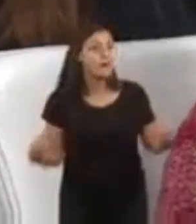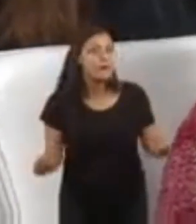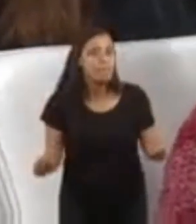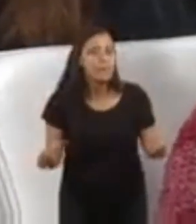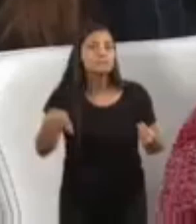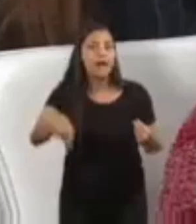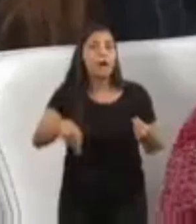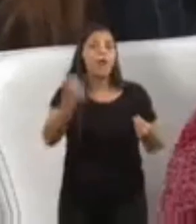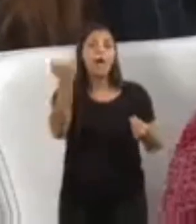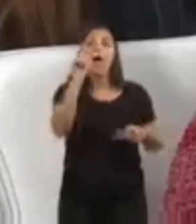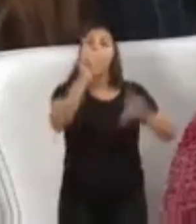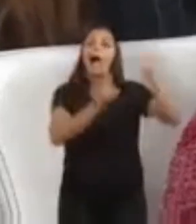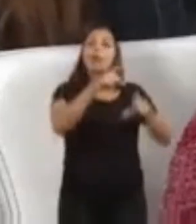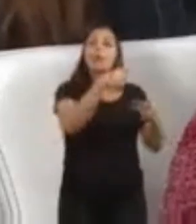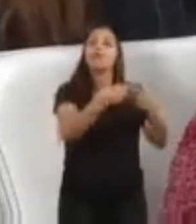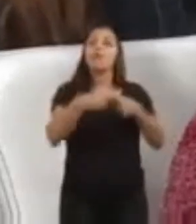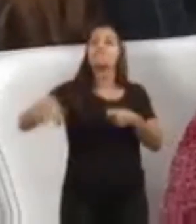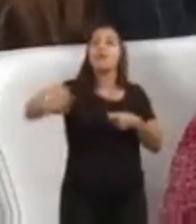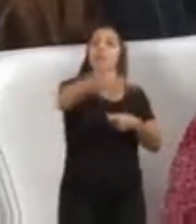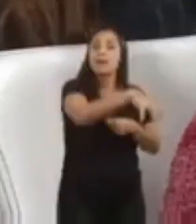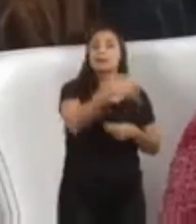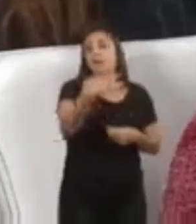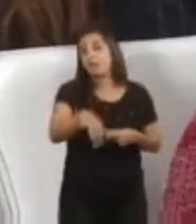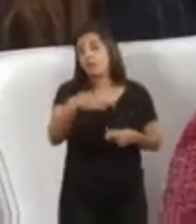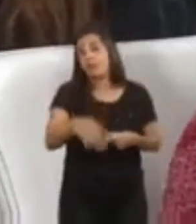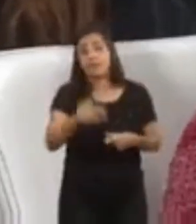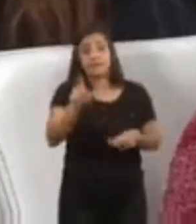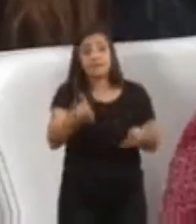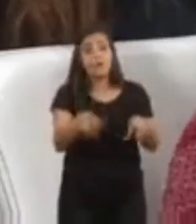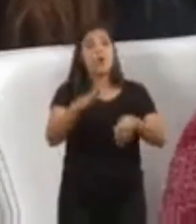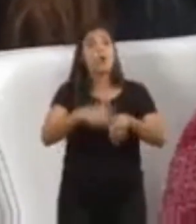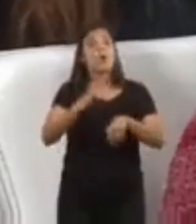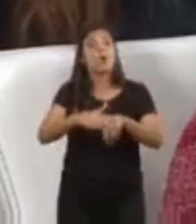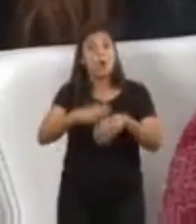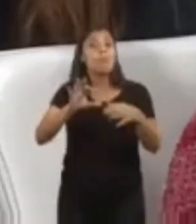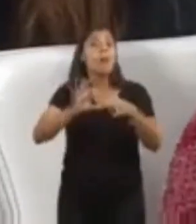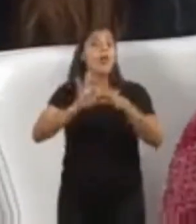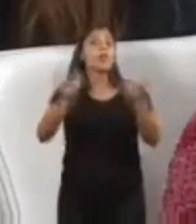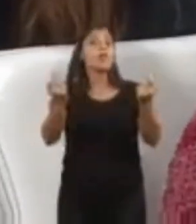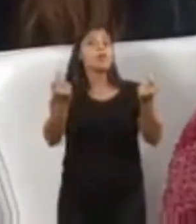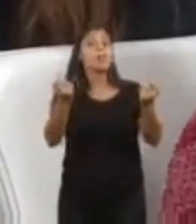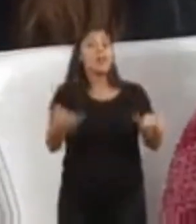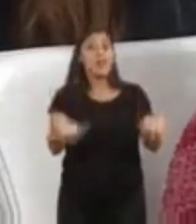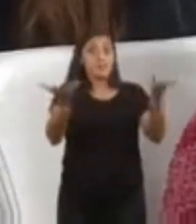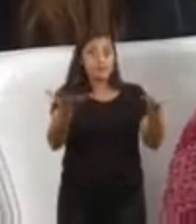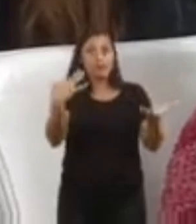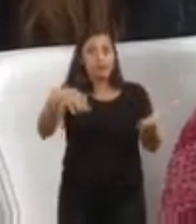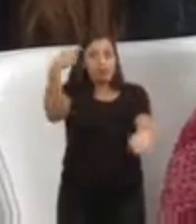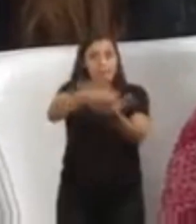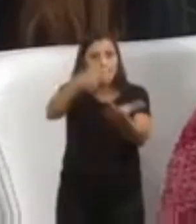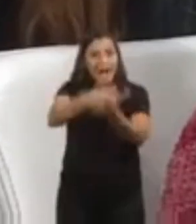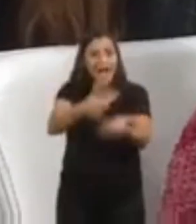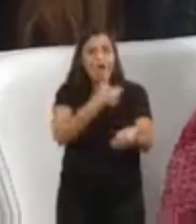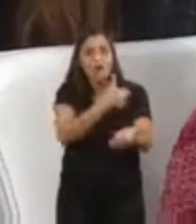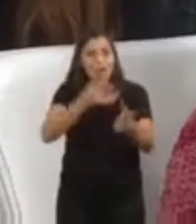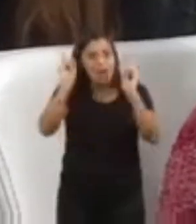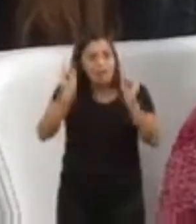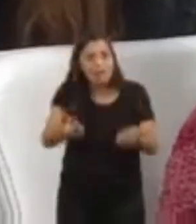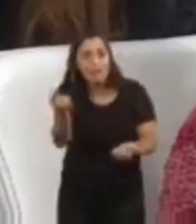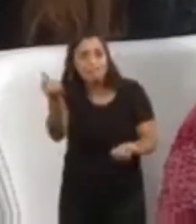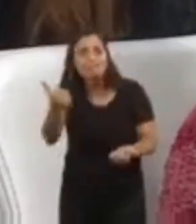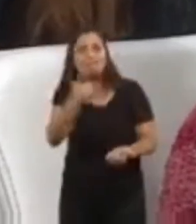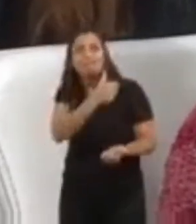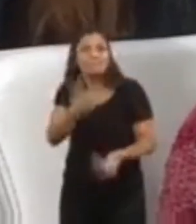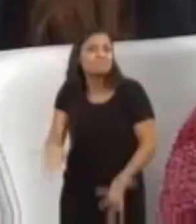con estas empresas que tienen que afrontar justamente por la liberalización de los precios en los pagos de Los Remedios que aumentaron también en